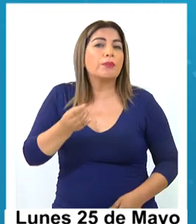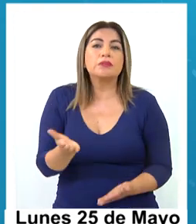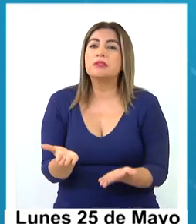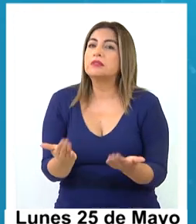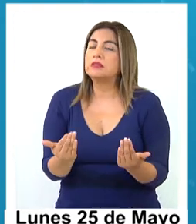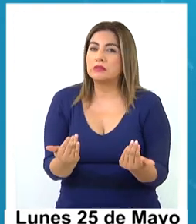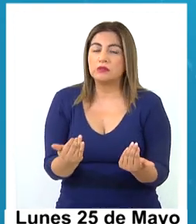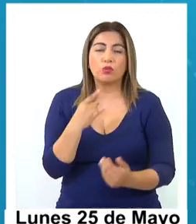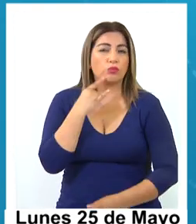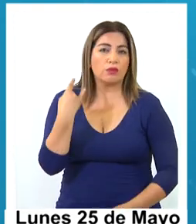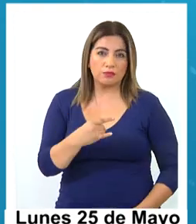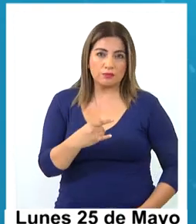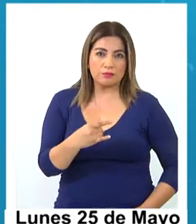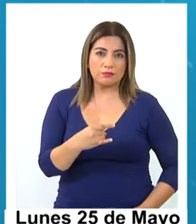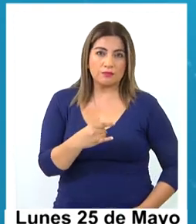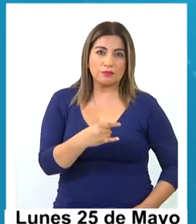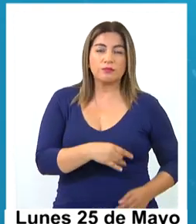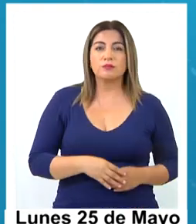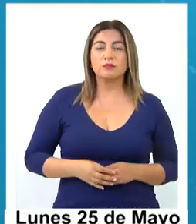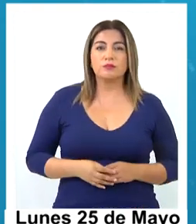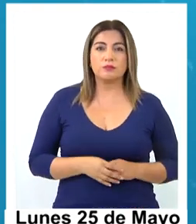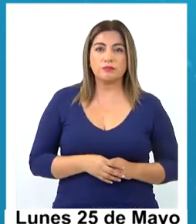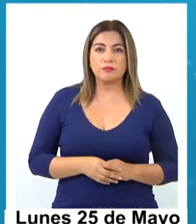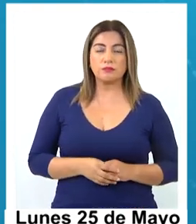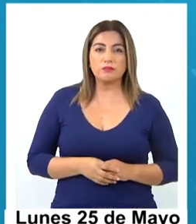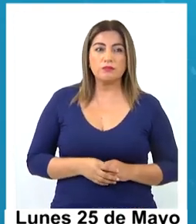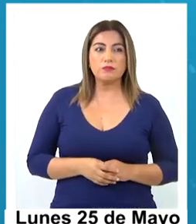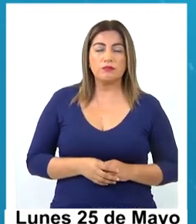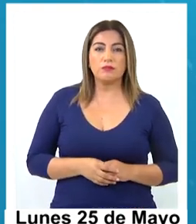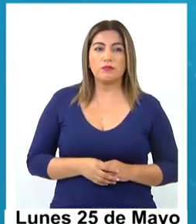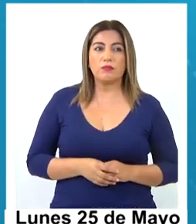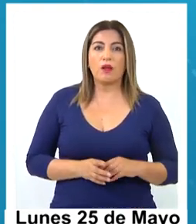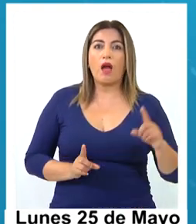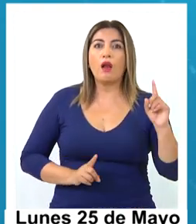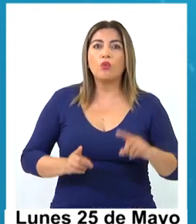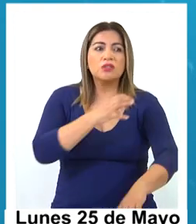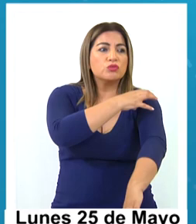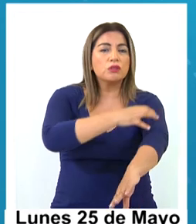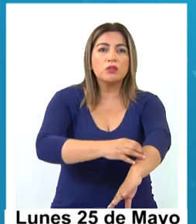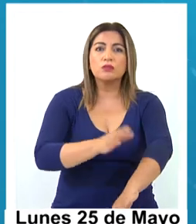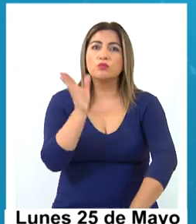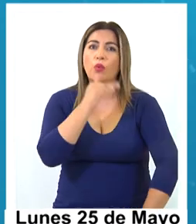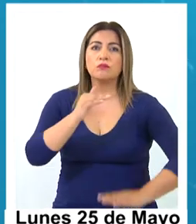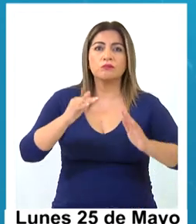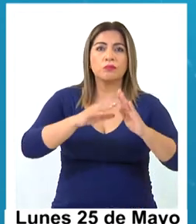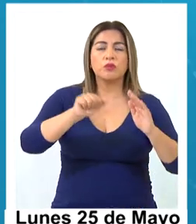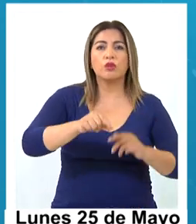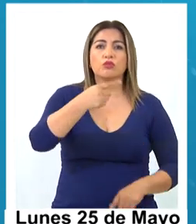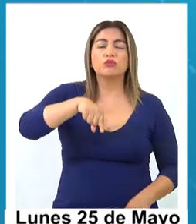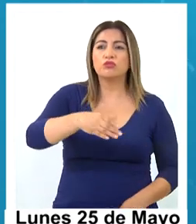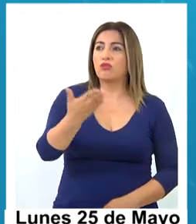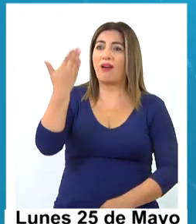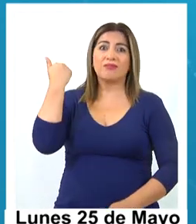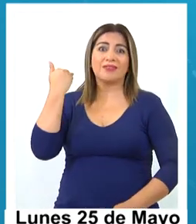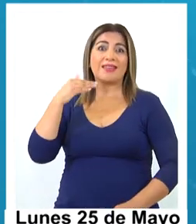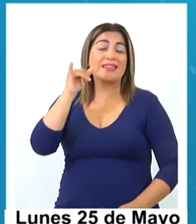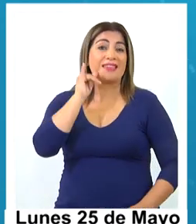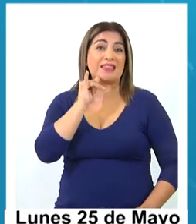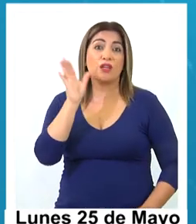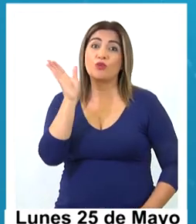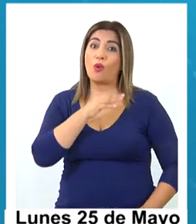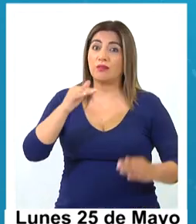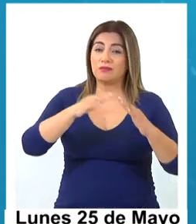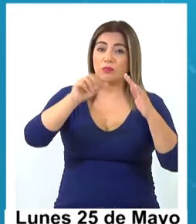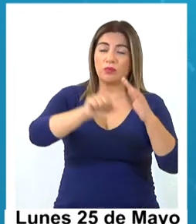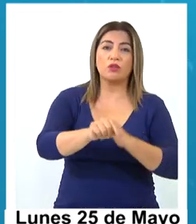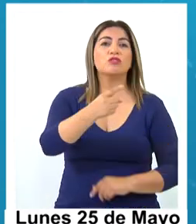necesario estrictamente necesario qué pasa con la ciudad que no están en cuarentena o nosotros que hasta hace dos semanas atrás no estaba